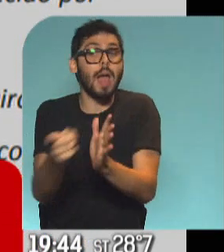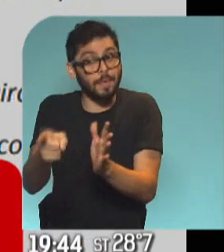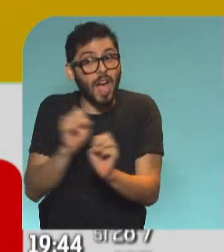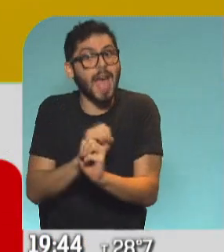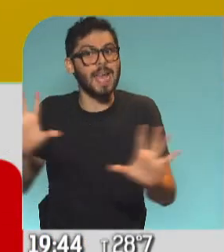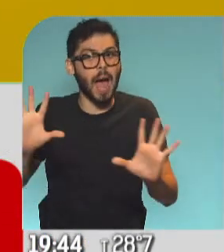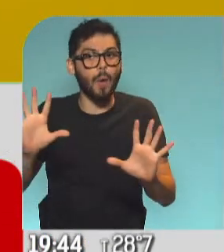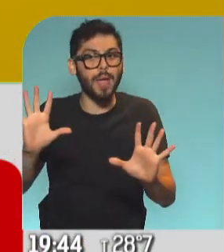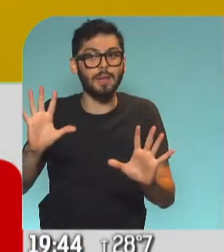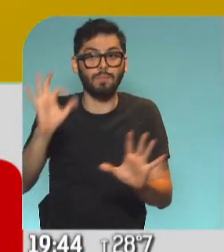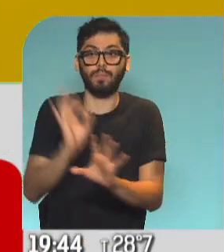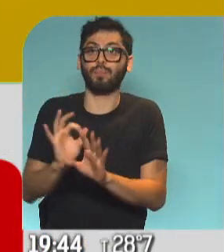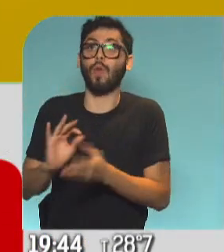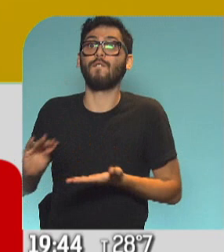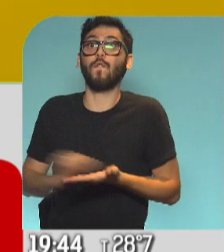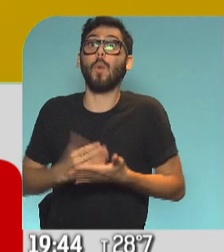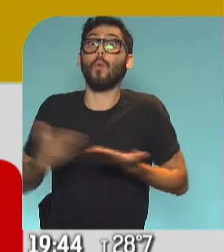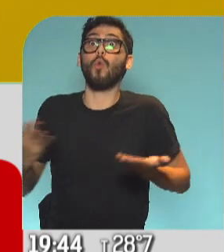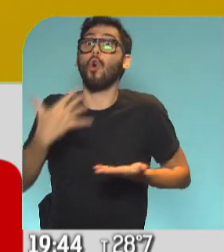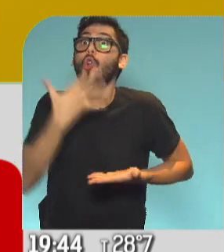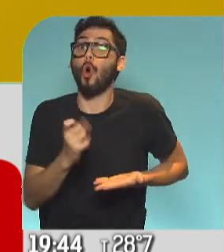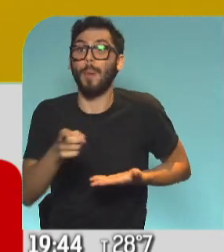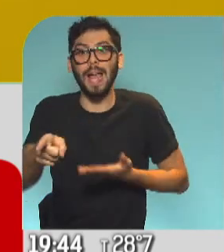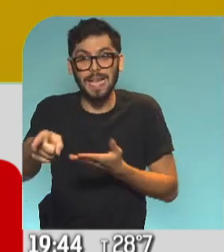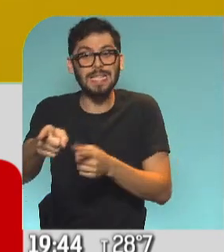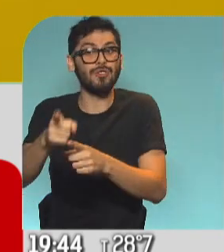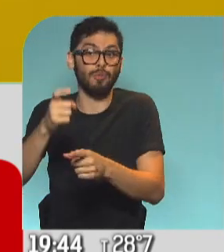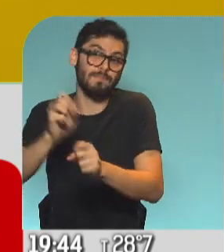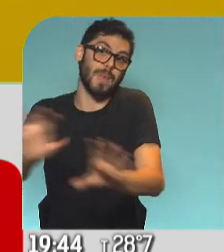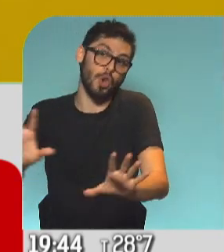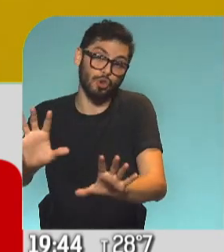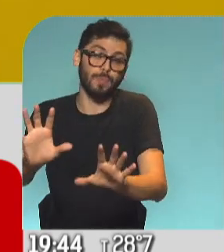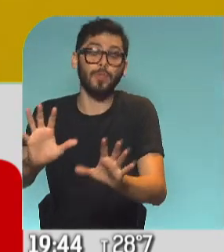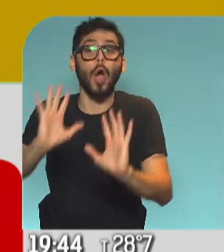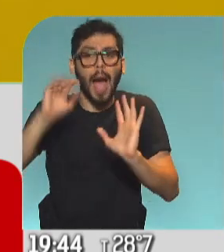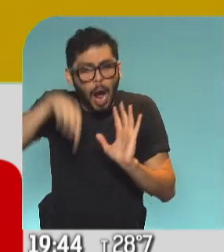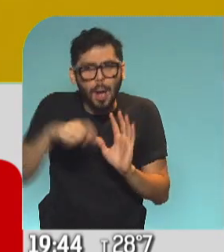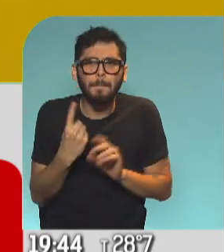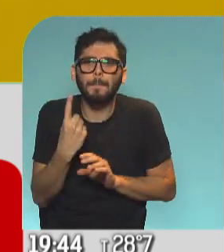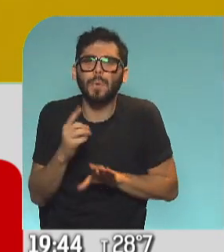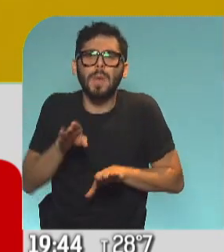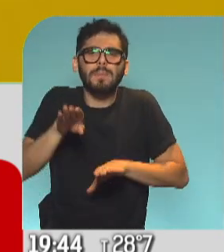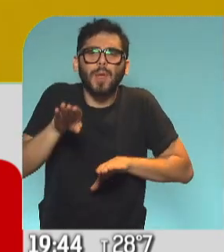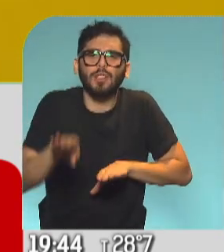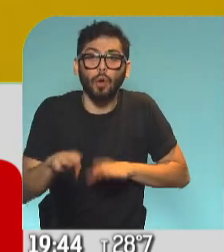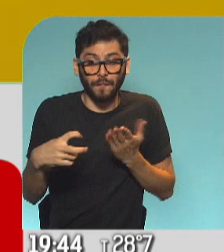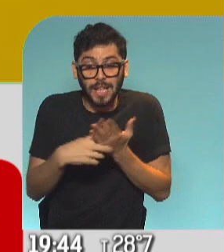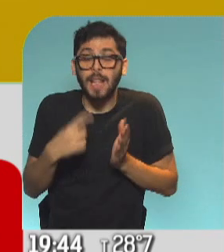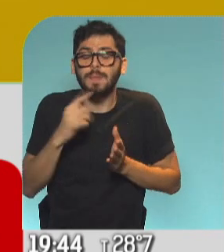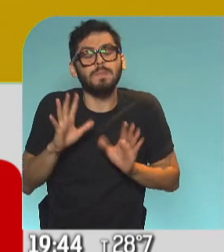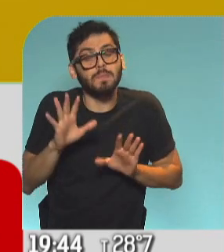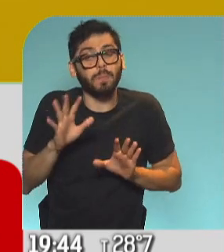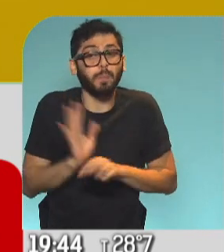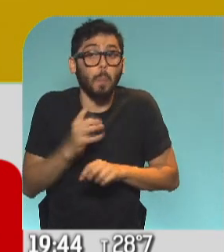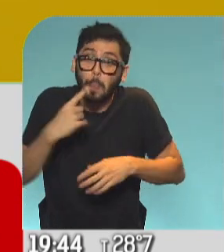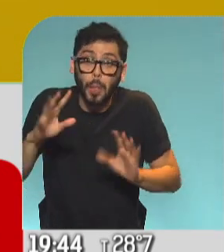que el incumplimiento de los deberes funcionarios públicos. De lo que estamos hablando es de un primer paso, sí, hay un impulso fiscal, el fiscal pudo haber dicho, para mí acá no